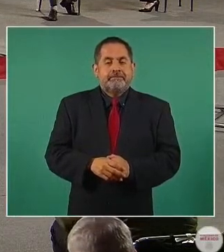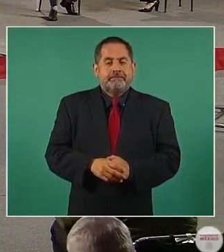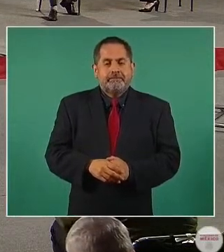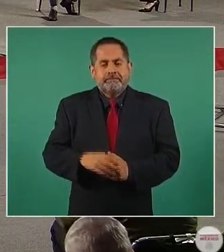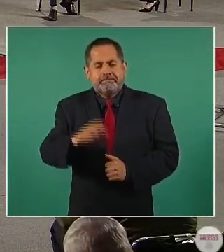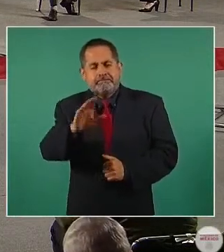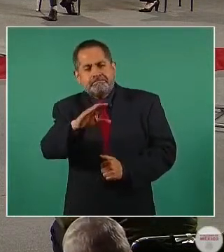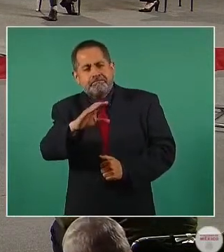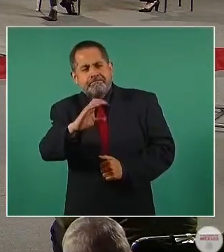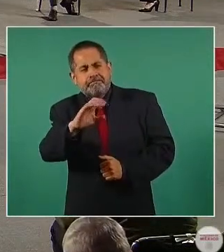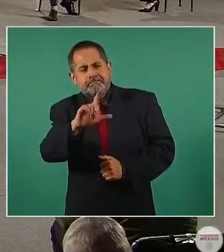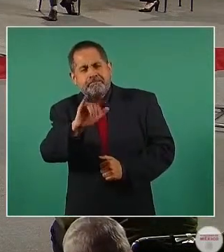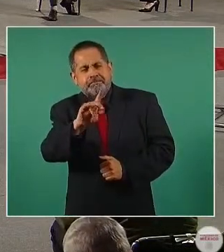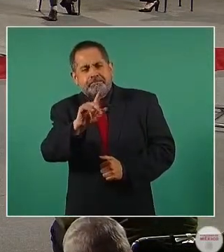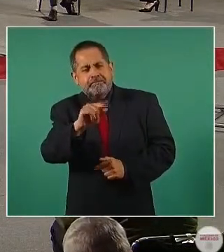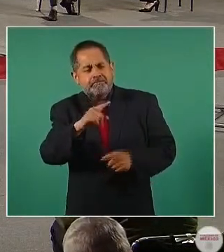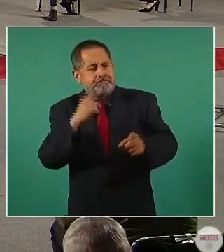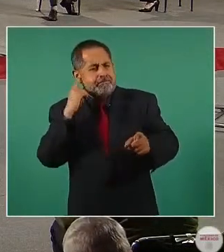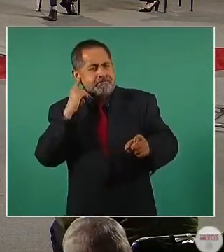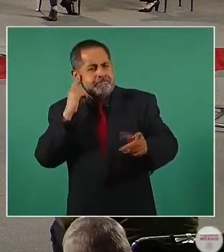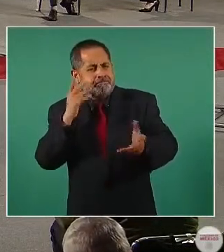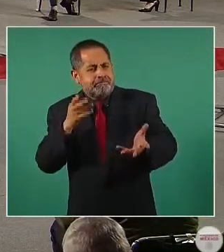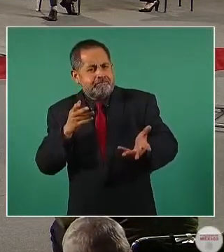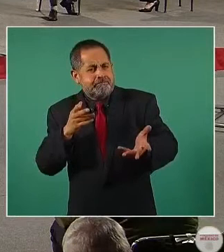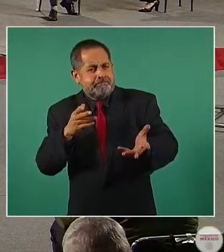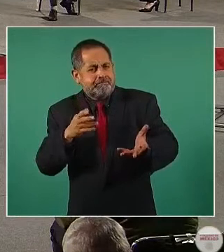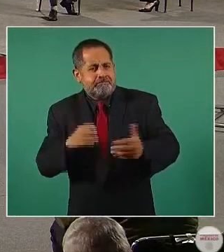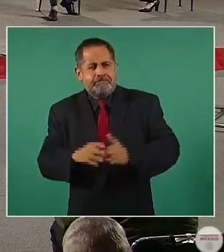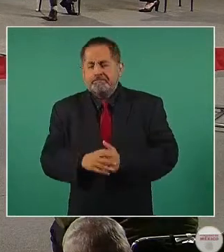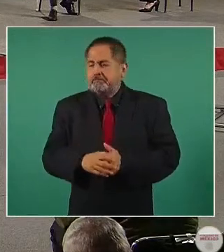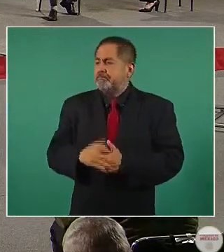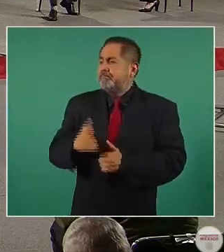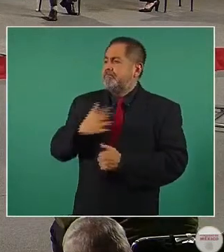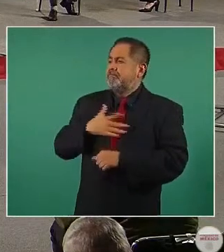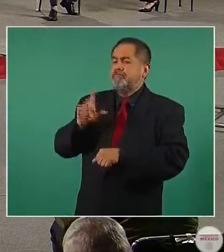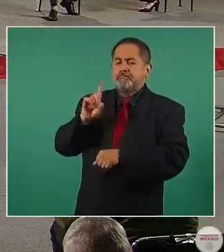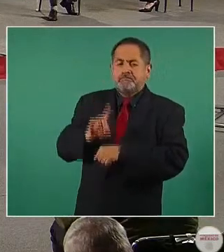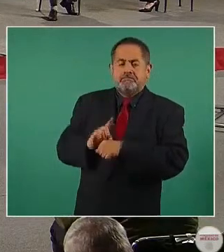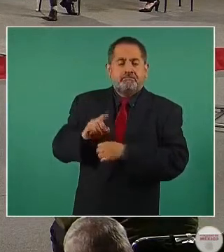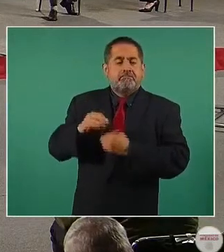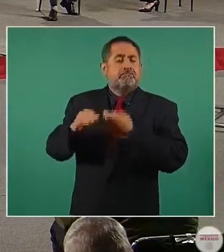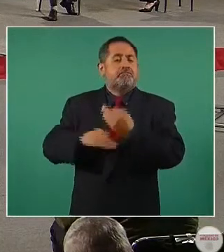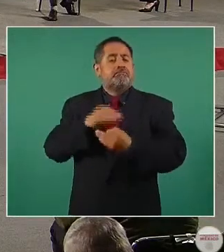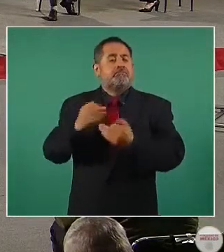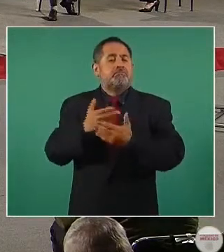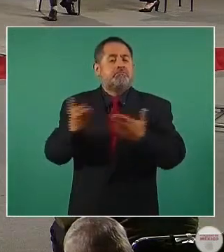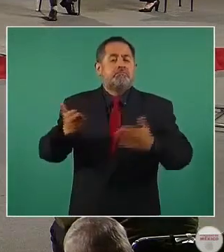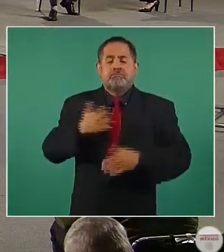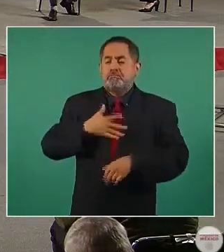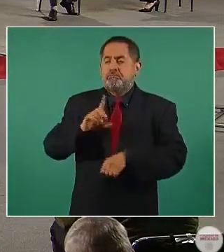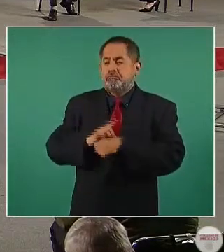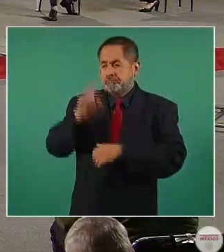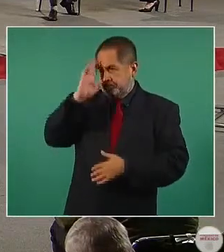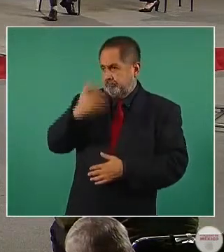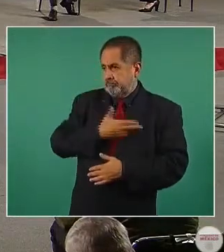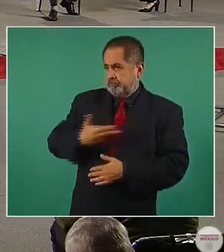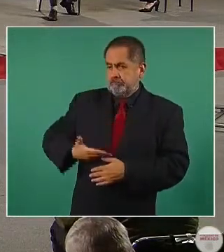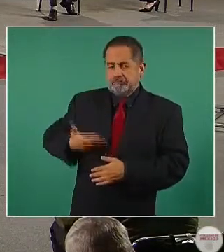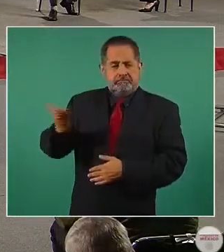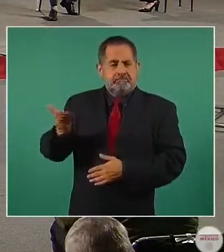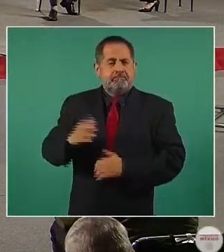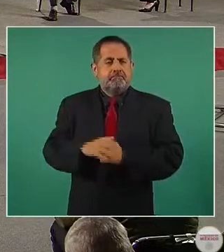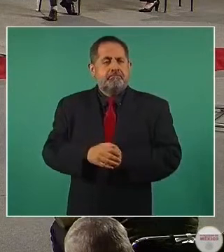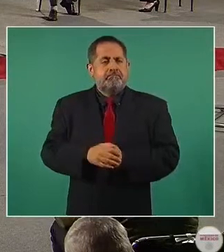Claudia, te escuchamos. ¿Qué tal? Muy buenos días a todos y a todas. Buenos días, señor presidente, a